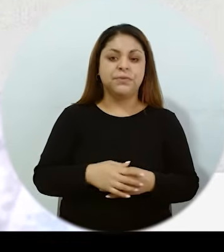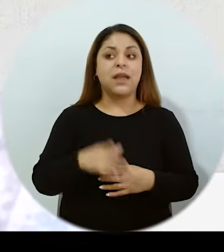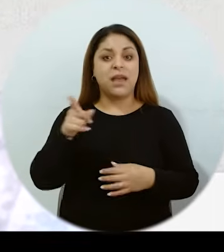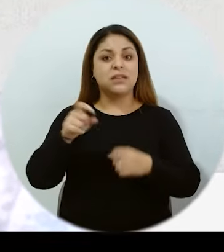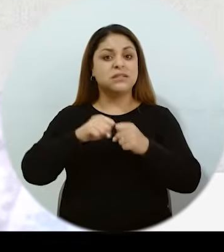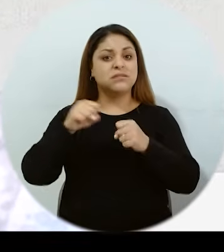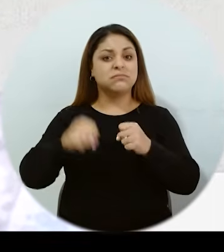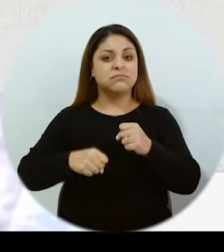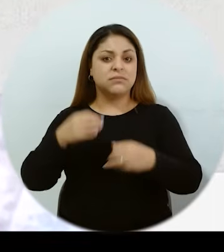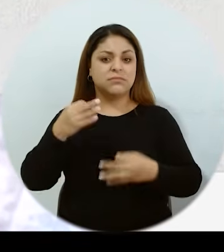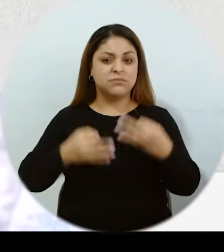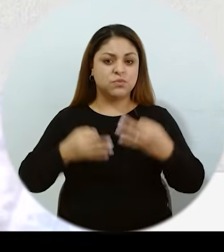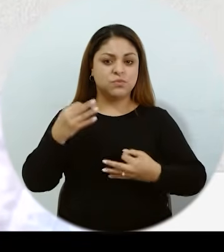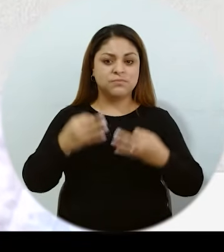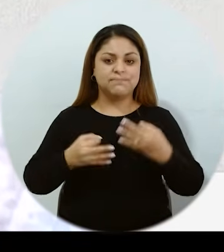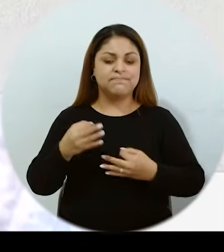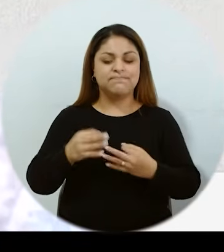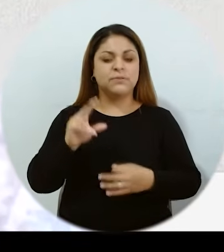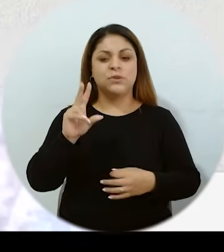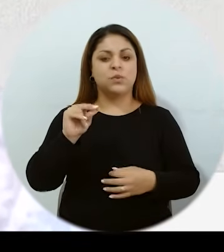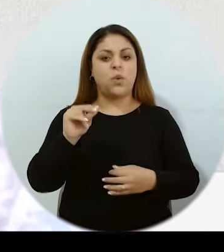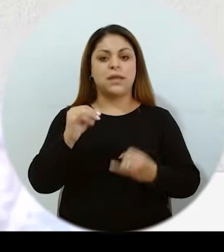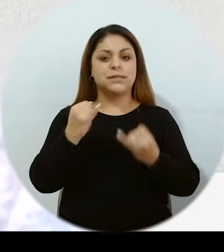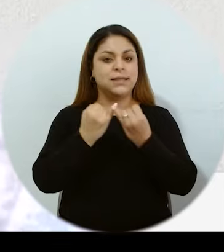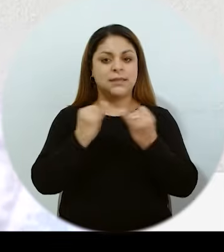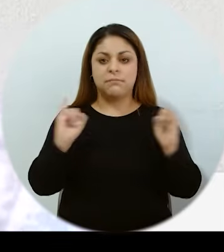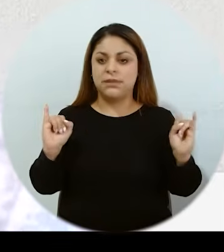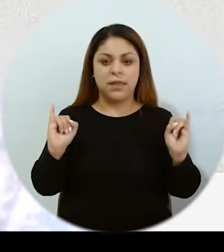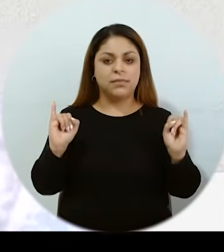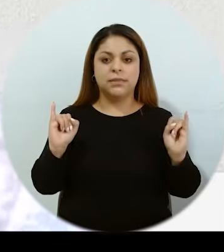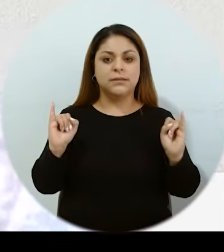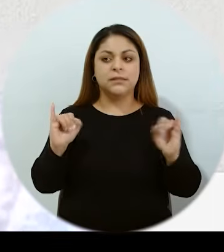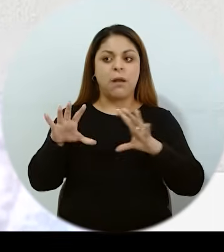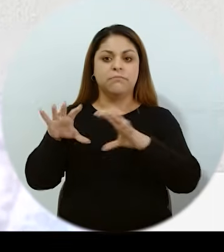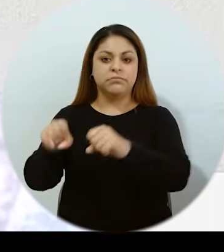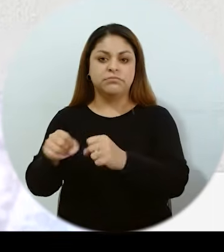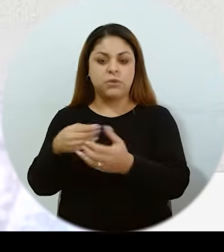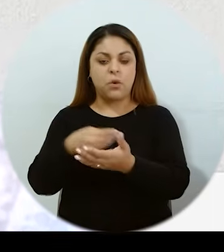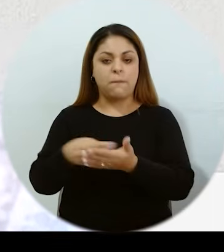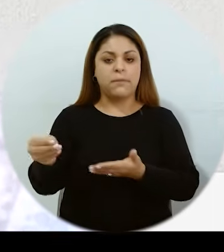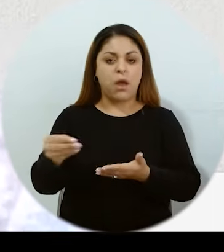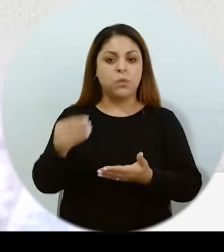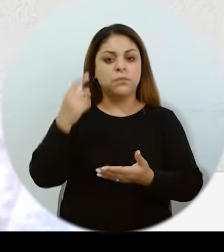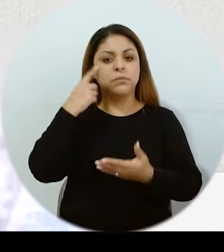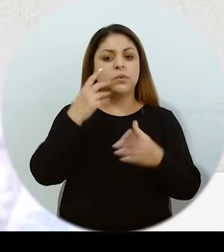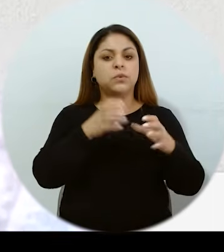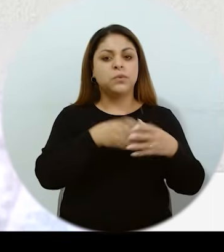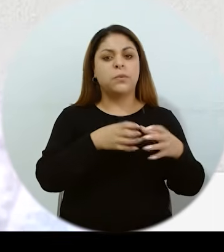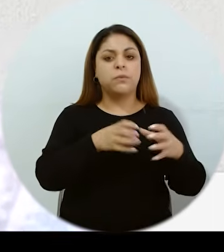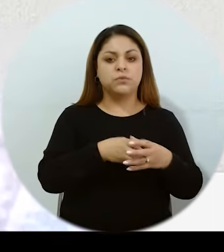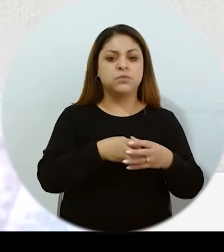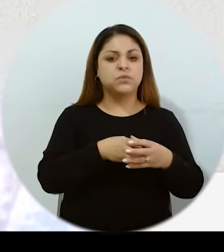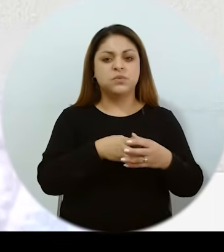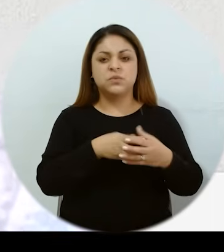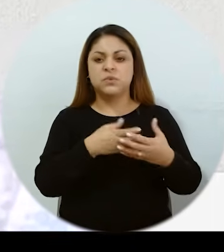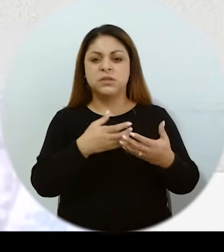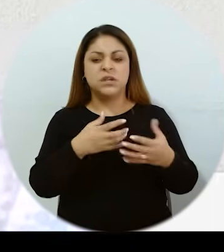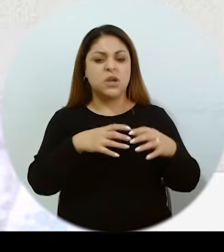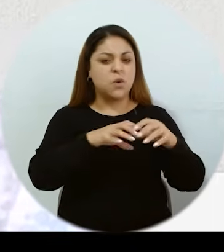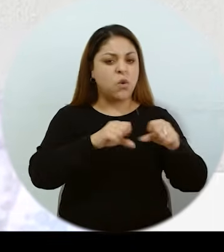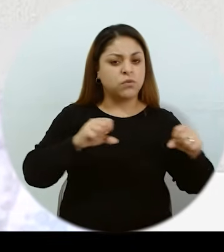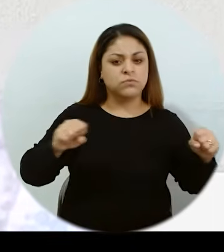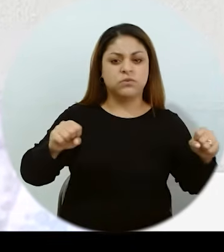donde el sistema de justicia no es independiente, ha sido cooptado por grupos pro impunidad,